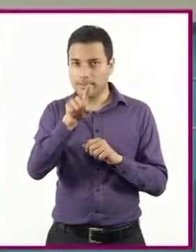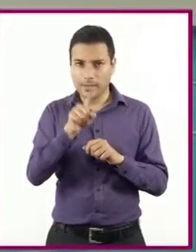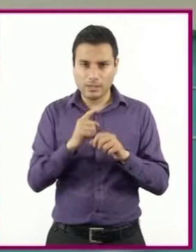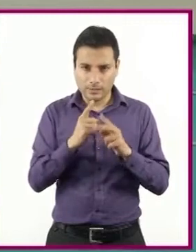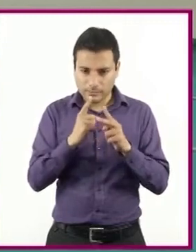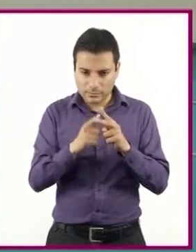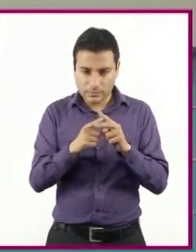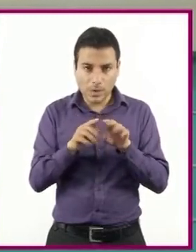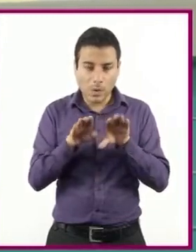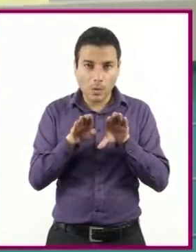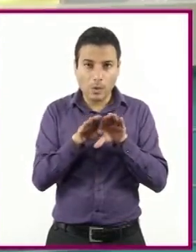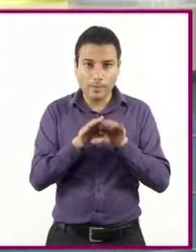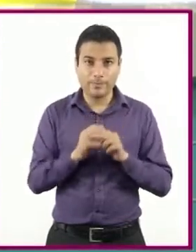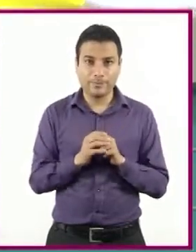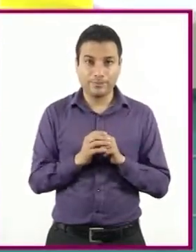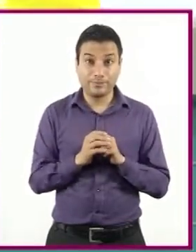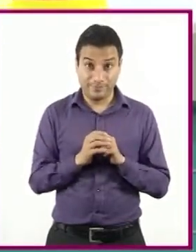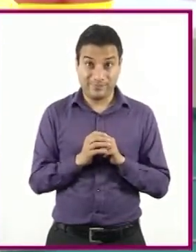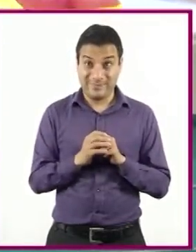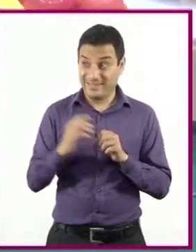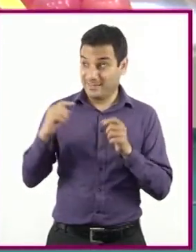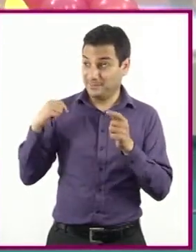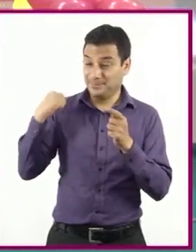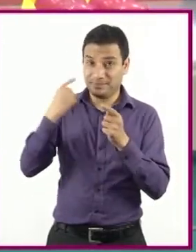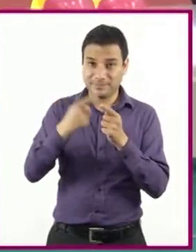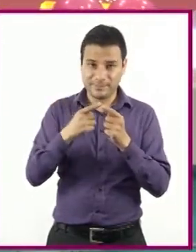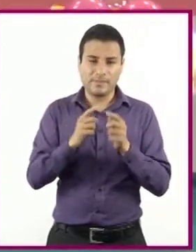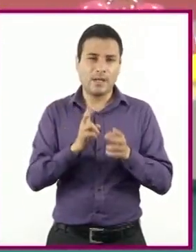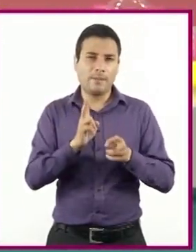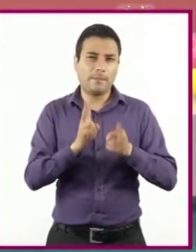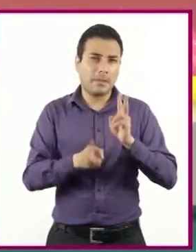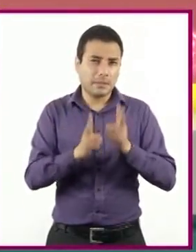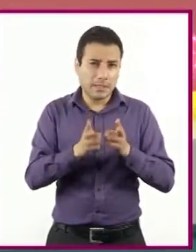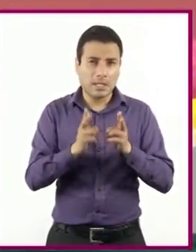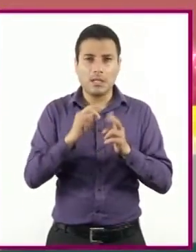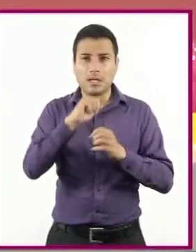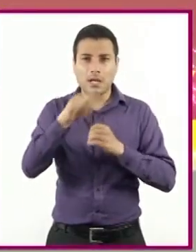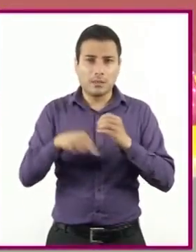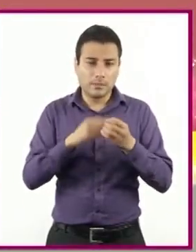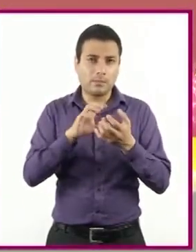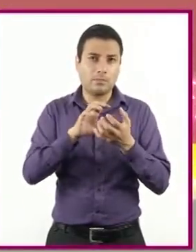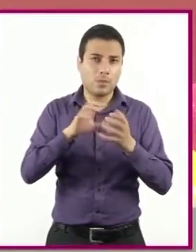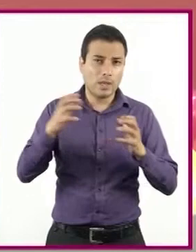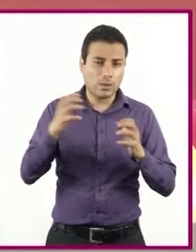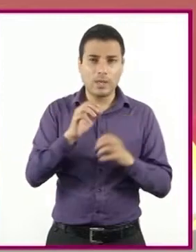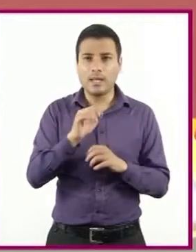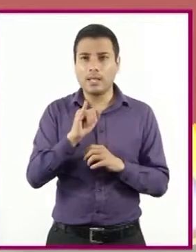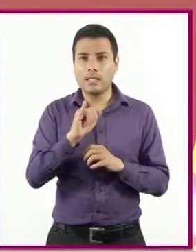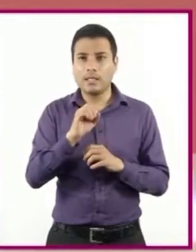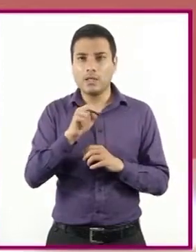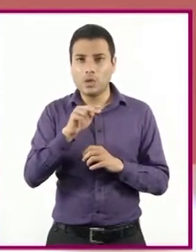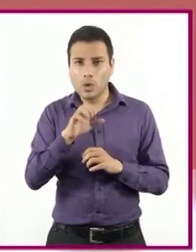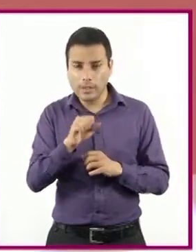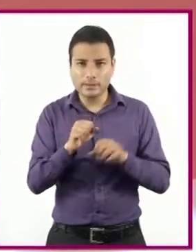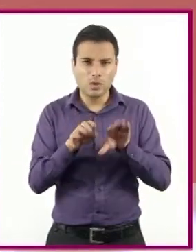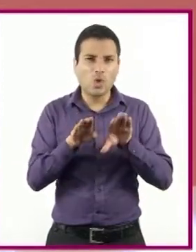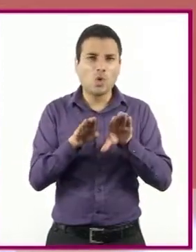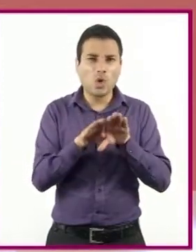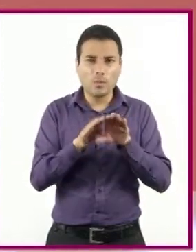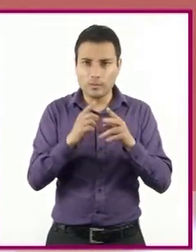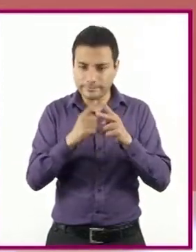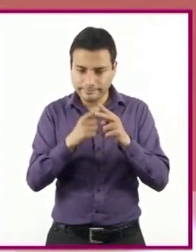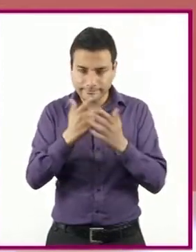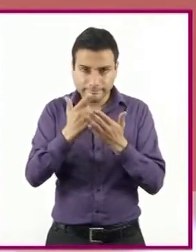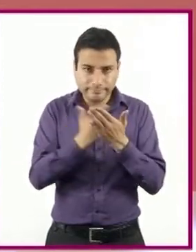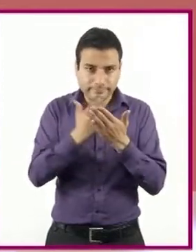medirlas. Durante este tiempo hemos hablado de moléculas, átomos, iones. ¿Cómo podemos medir su masa e